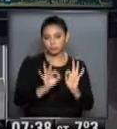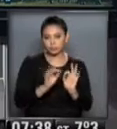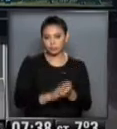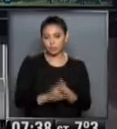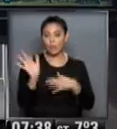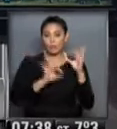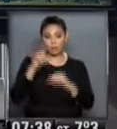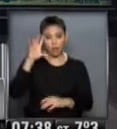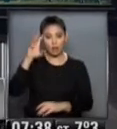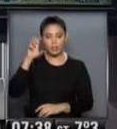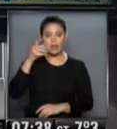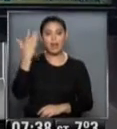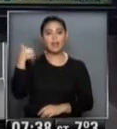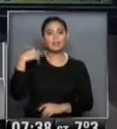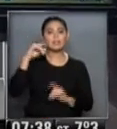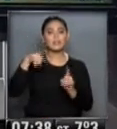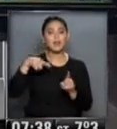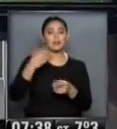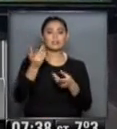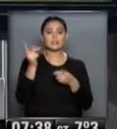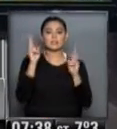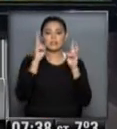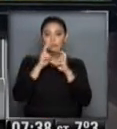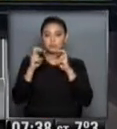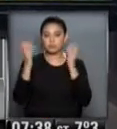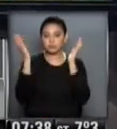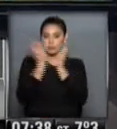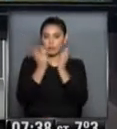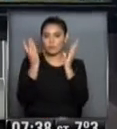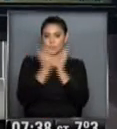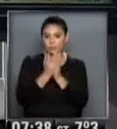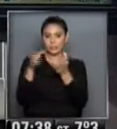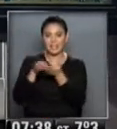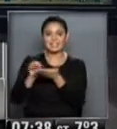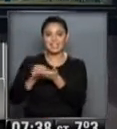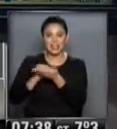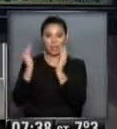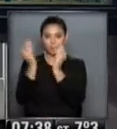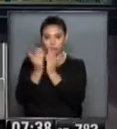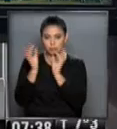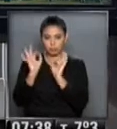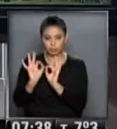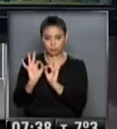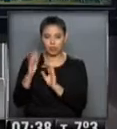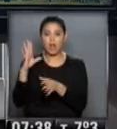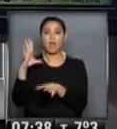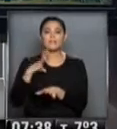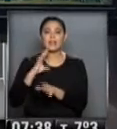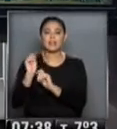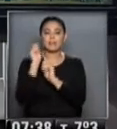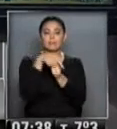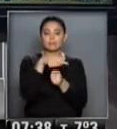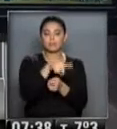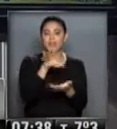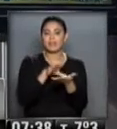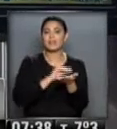proyecto, recordemos, ya había sido analizado y sancionado por el propio Senado Nacional. Faltaba la sanción por parte